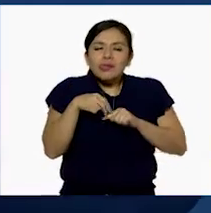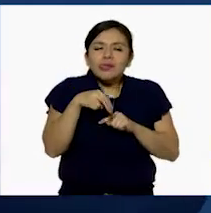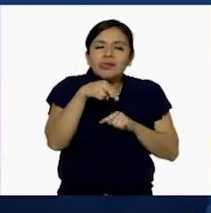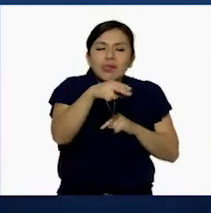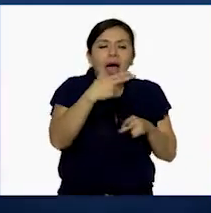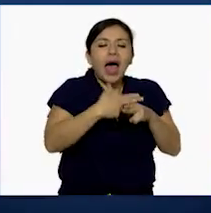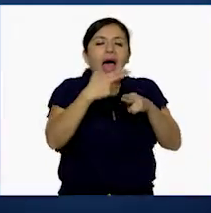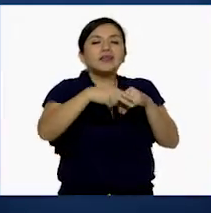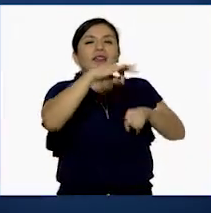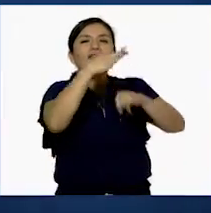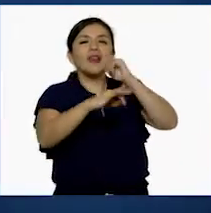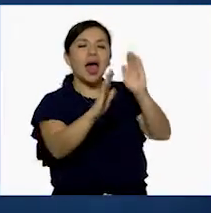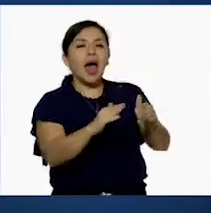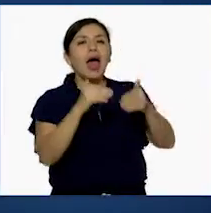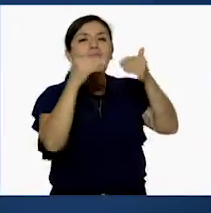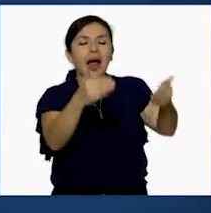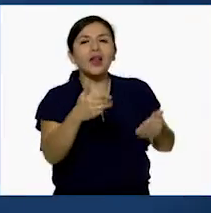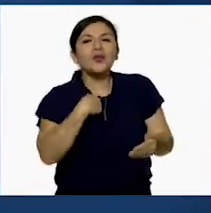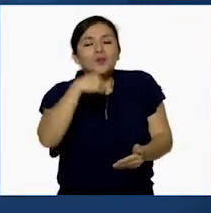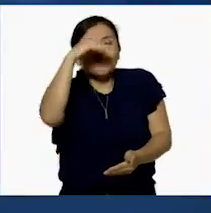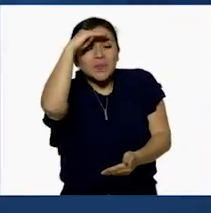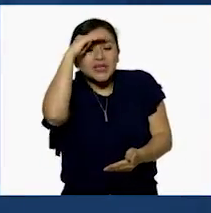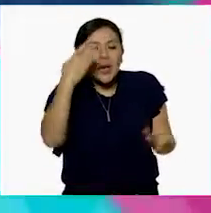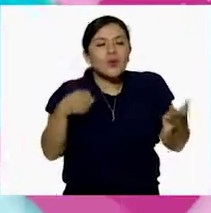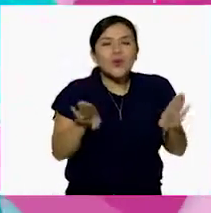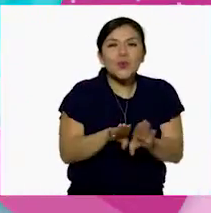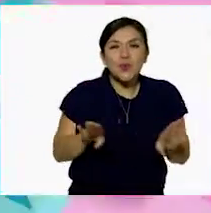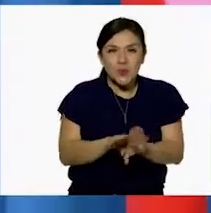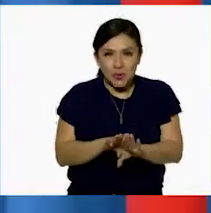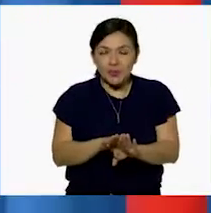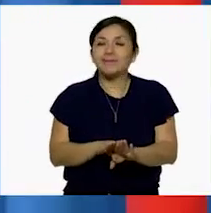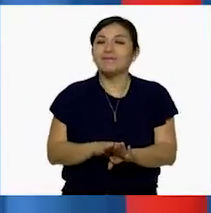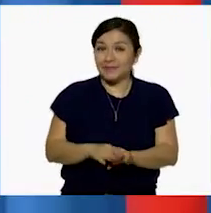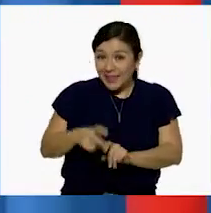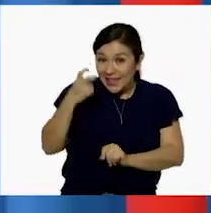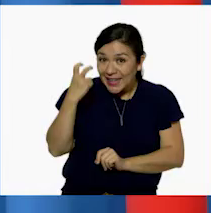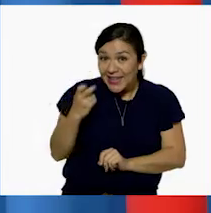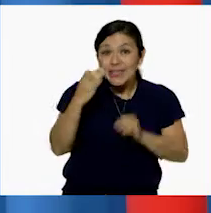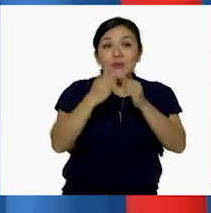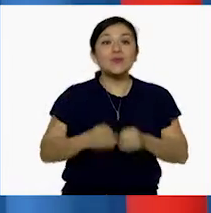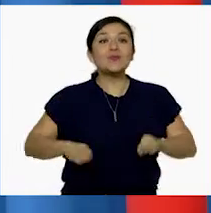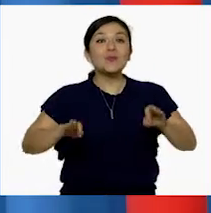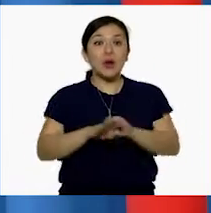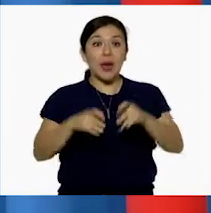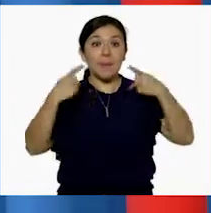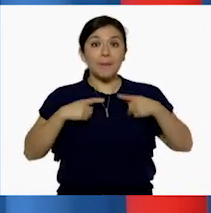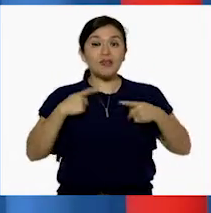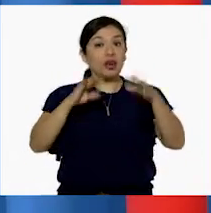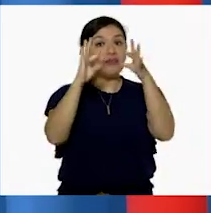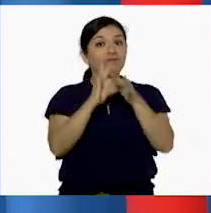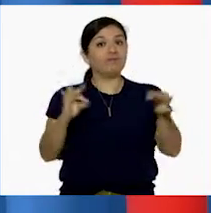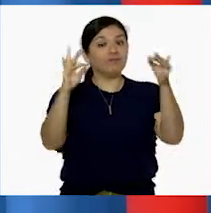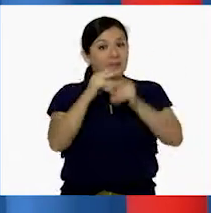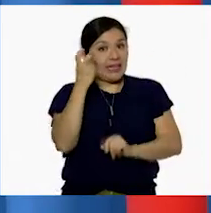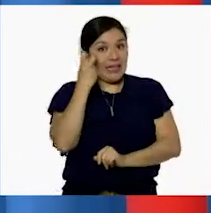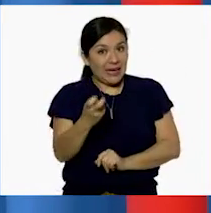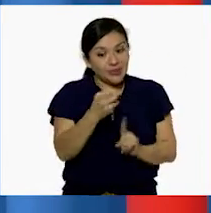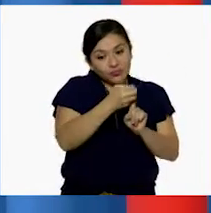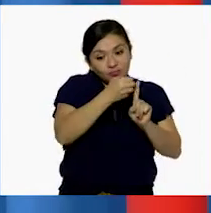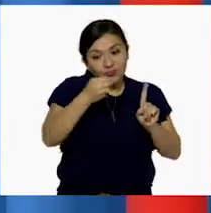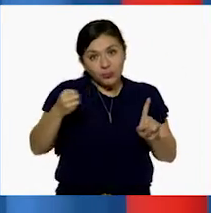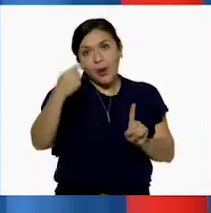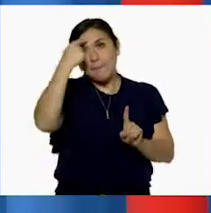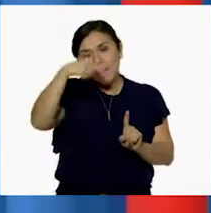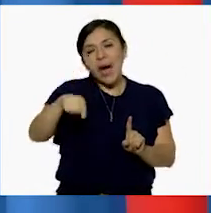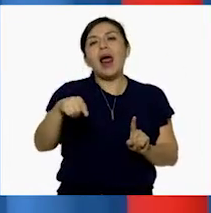el final y necesitaba un buen pretexto. Claro, es importante que el narrador aclare ese dato, pues solo así